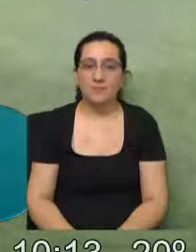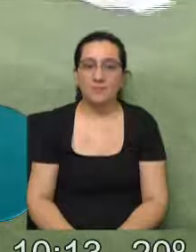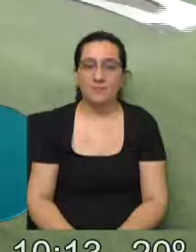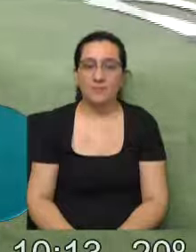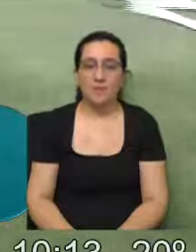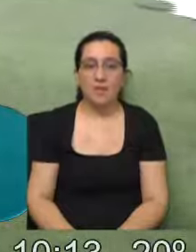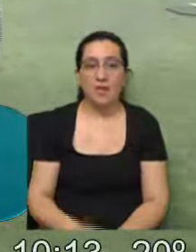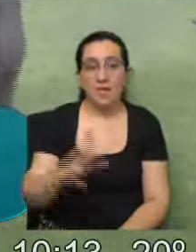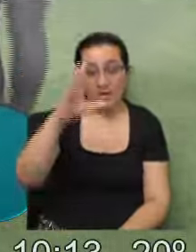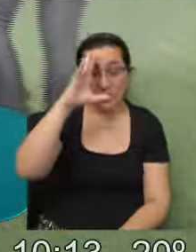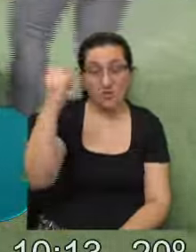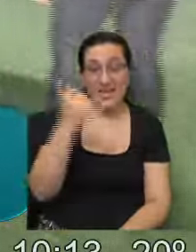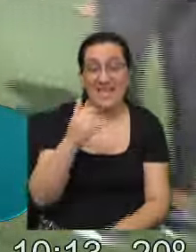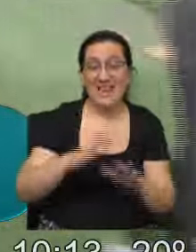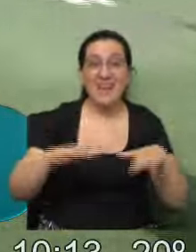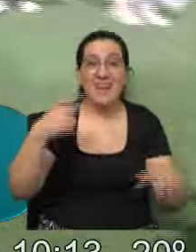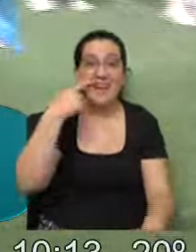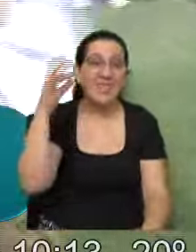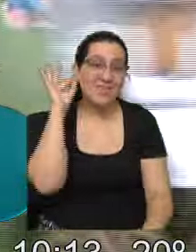infancias hay